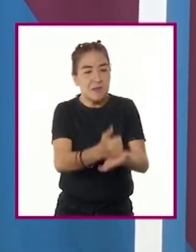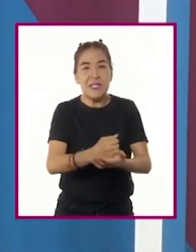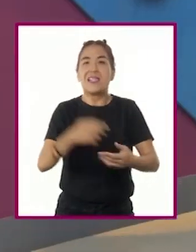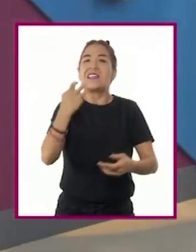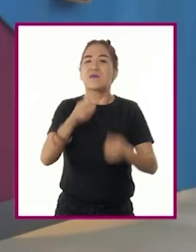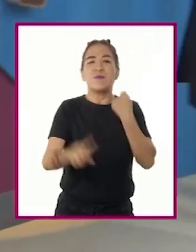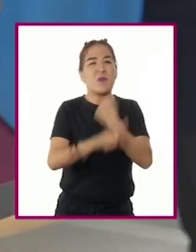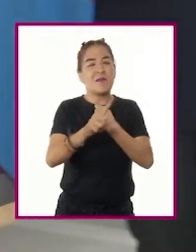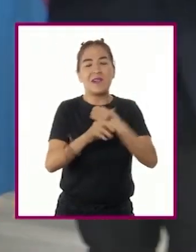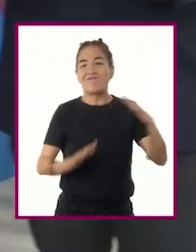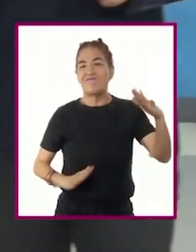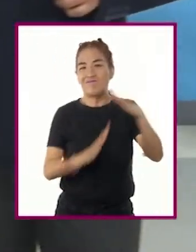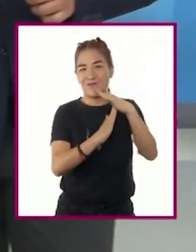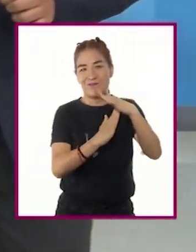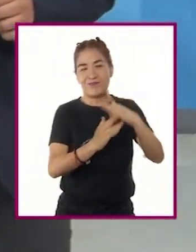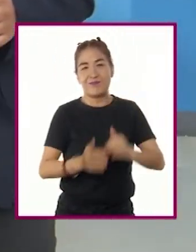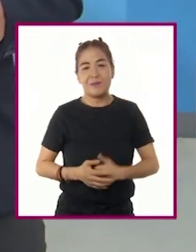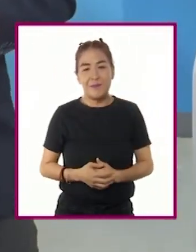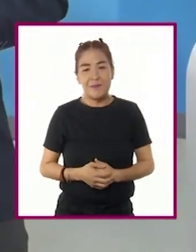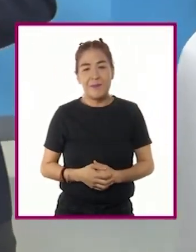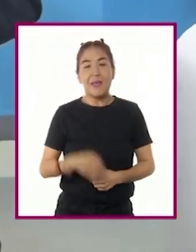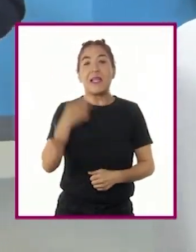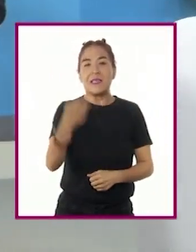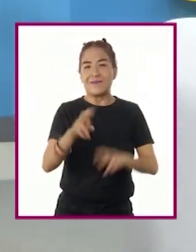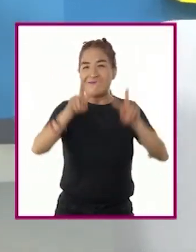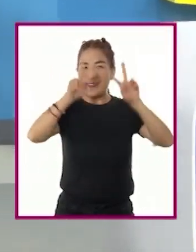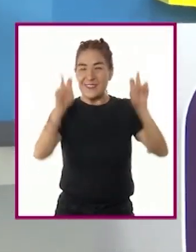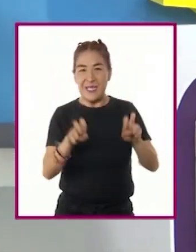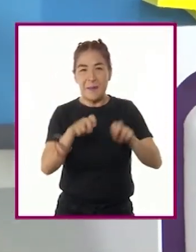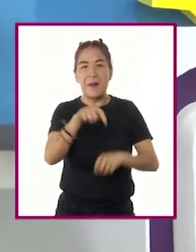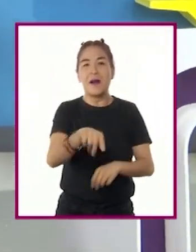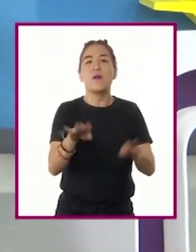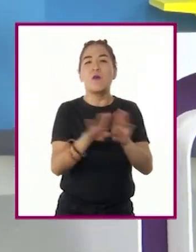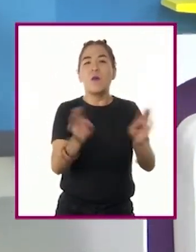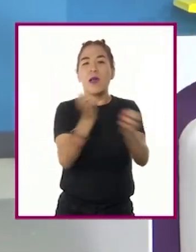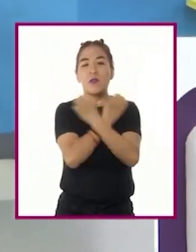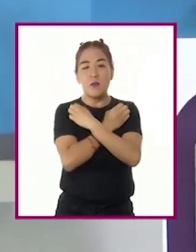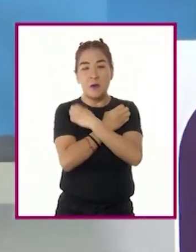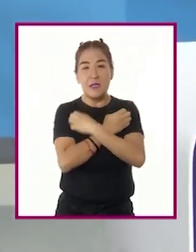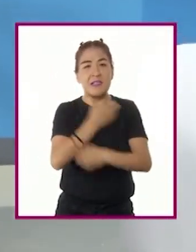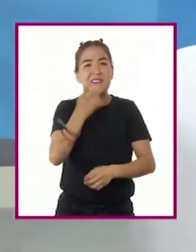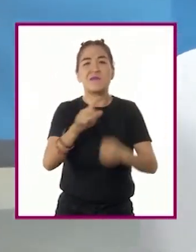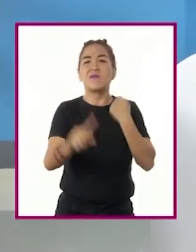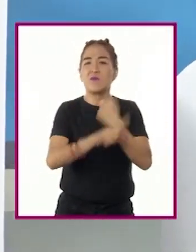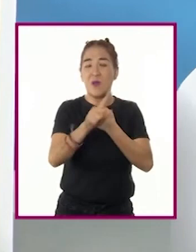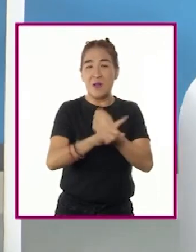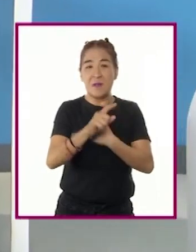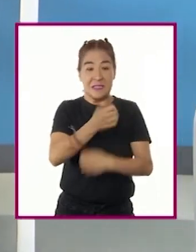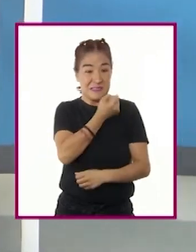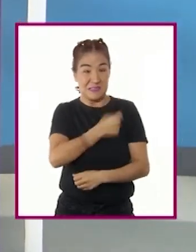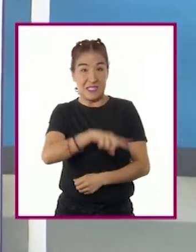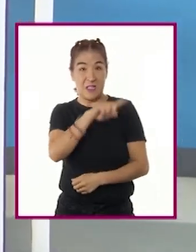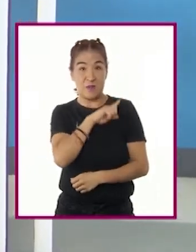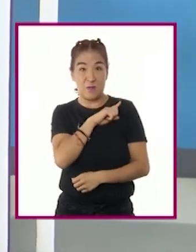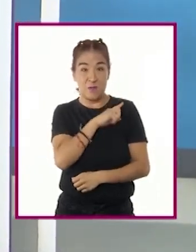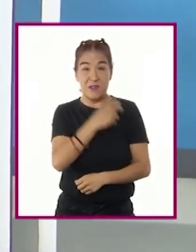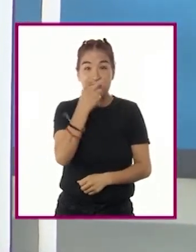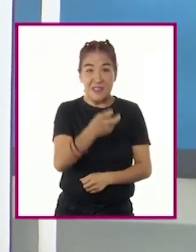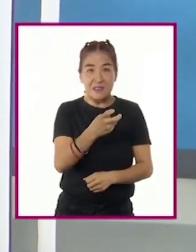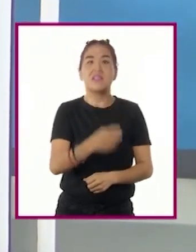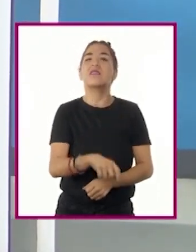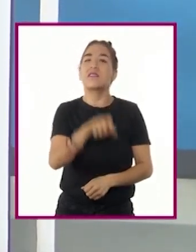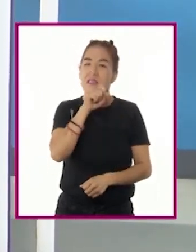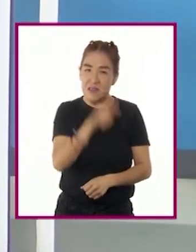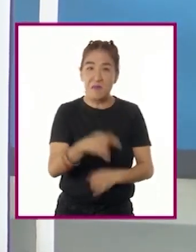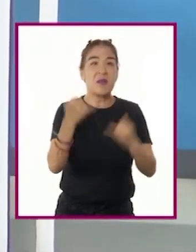país. Al igual que con el tema de la educación, el rezago en salud pública no es nuevo. Los cambios en la